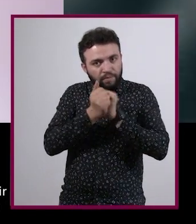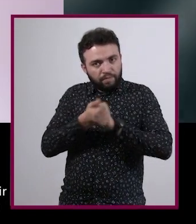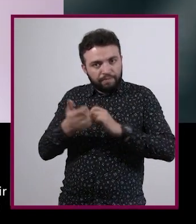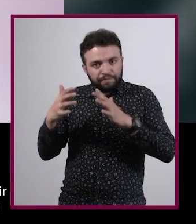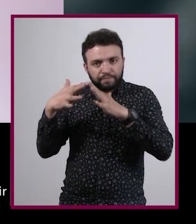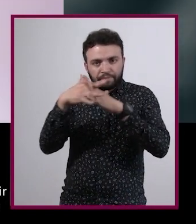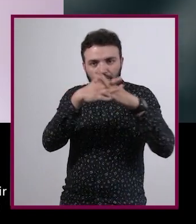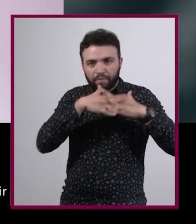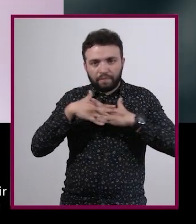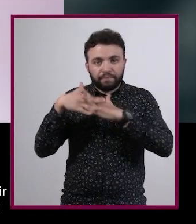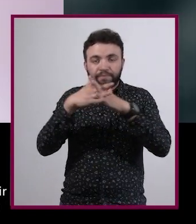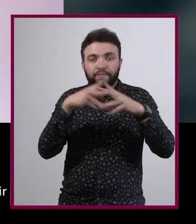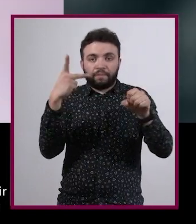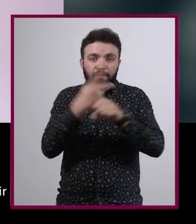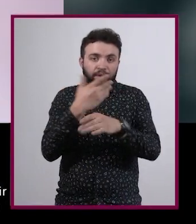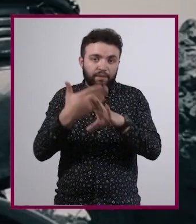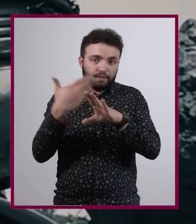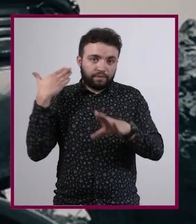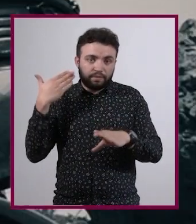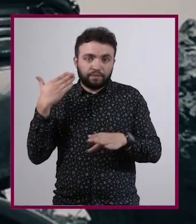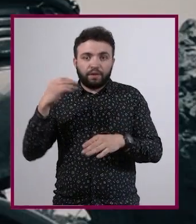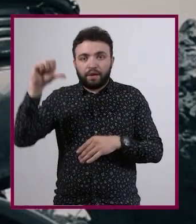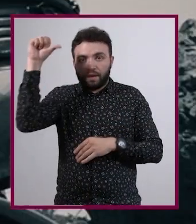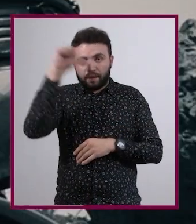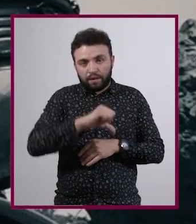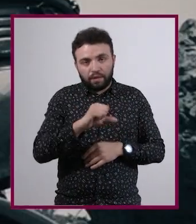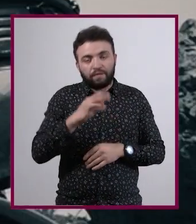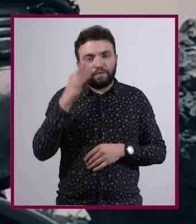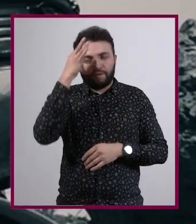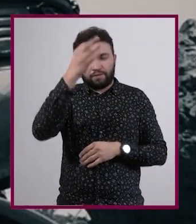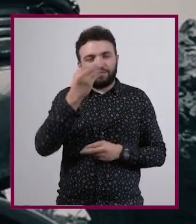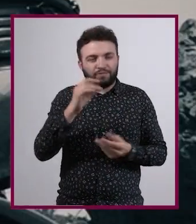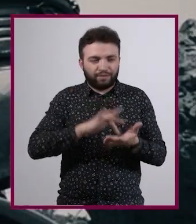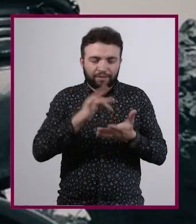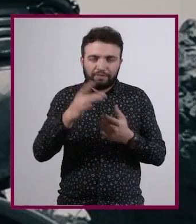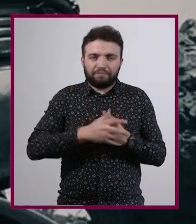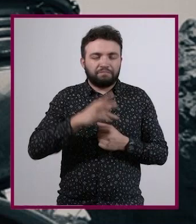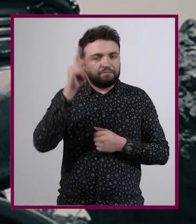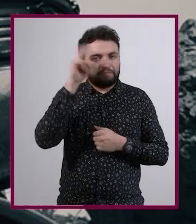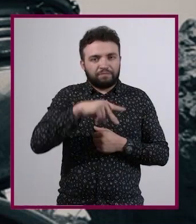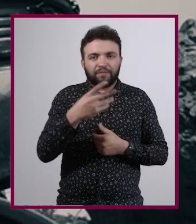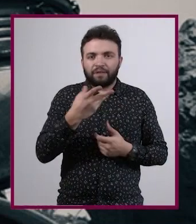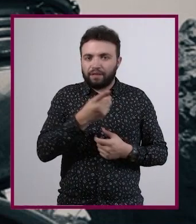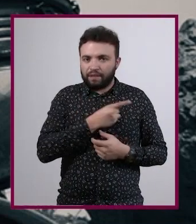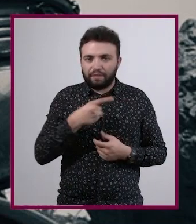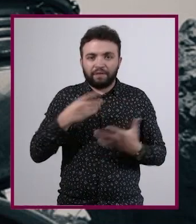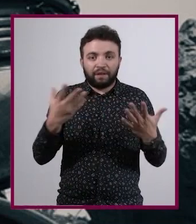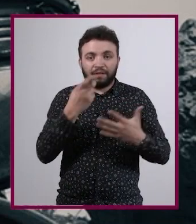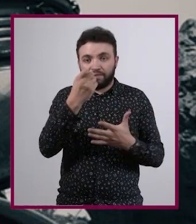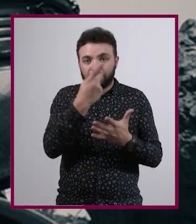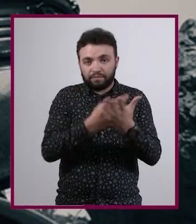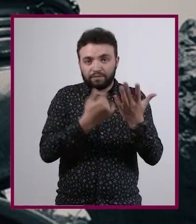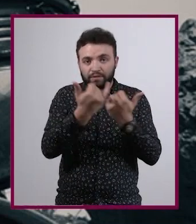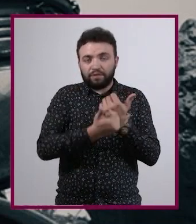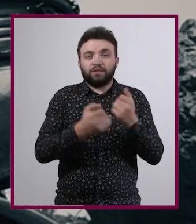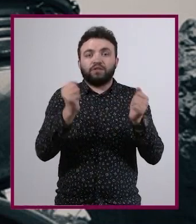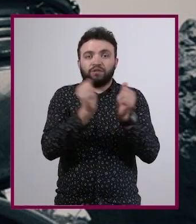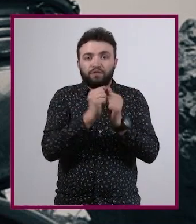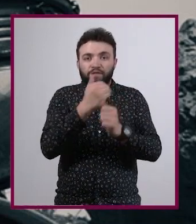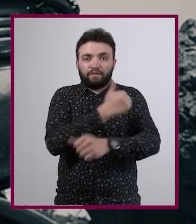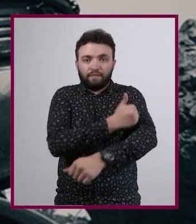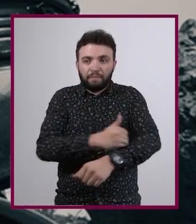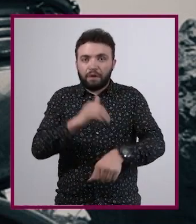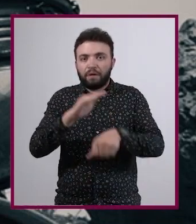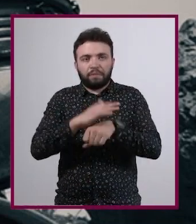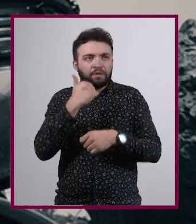pasado, presente y futuro. Muchas gracias, Naomi. Definitivamente hay que hacer estos proyectos con familiares o amigos que